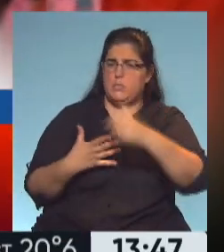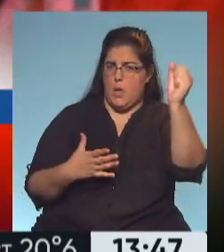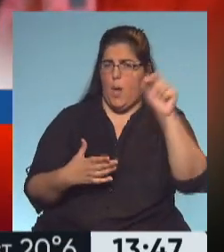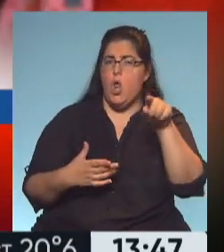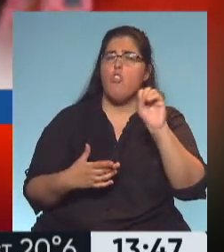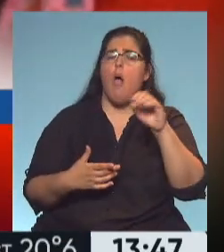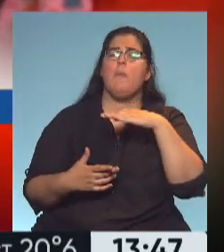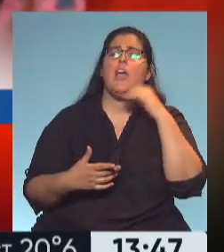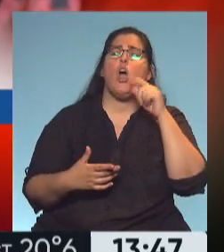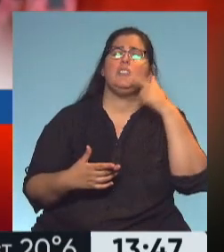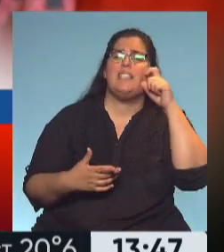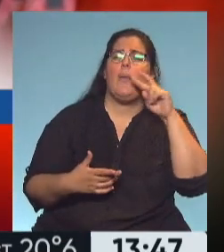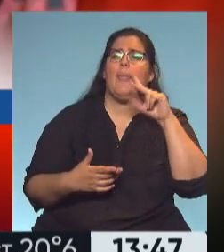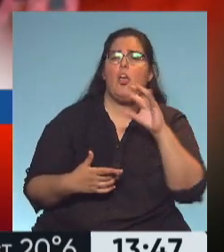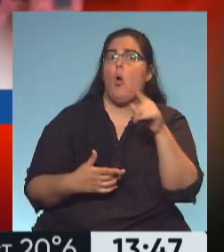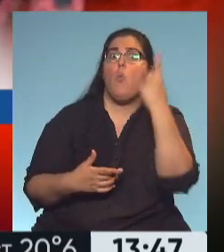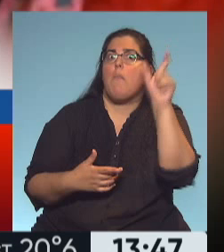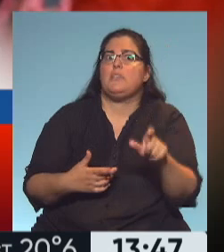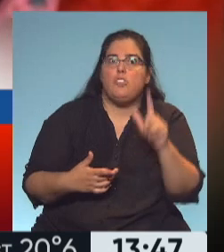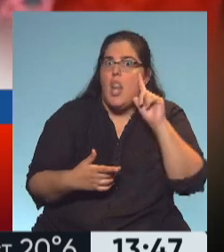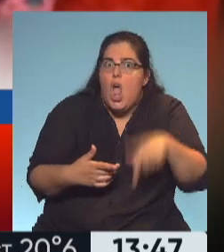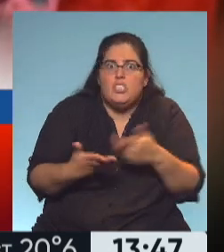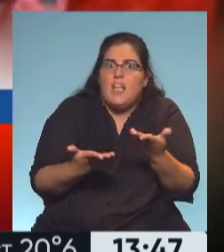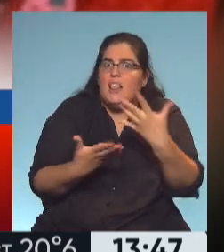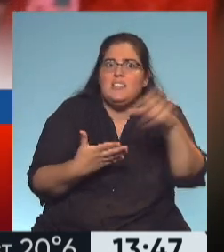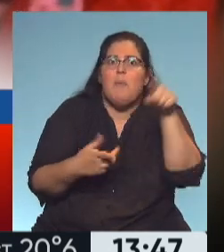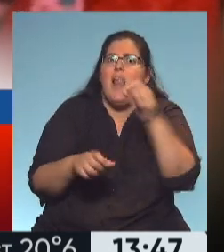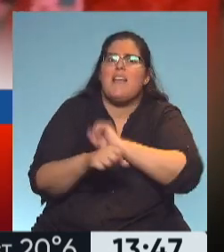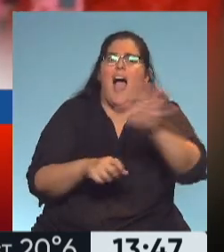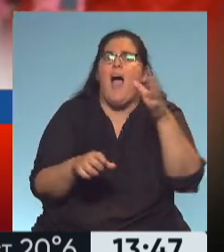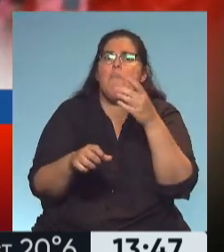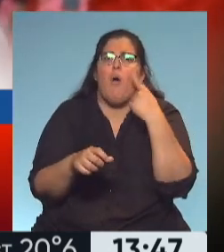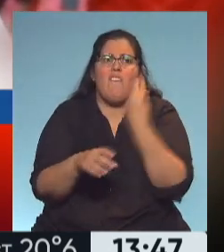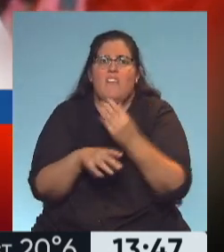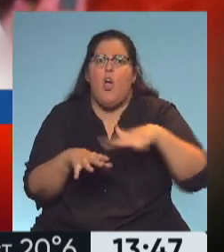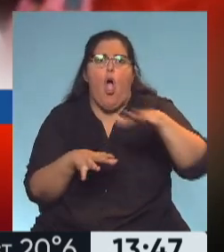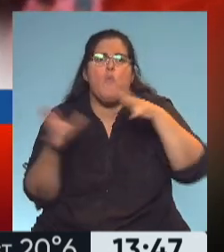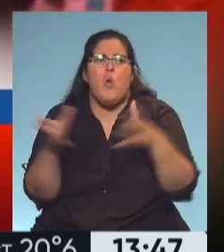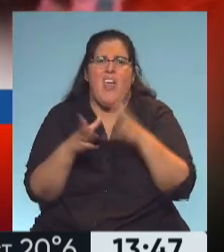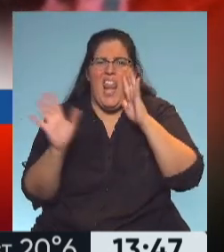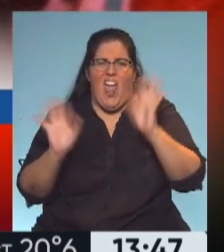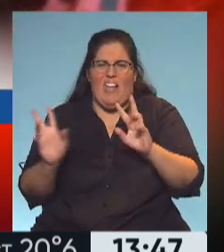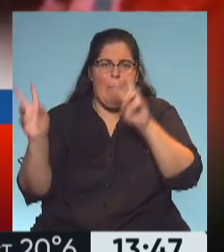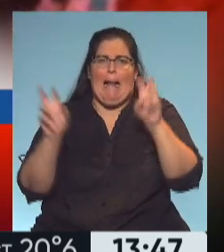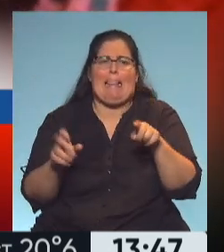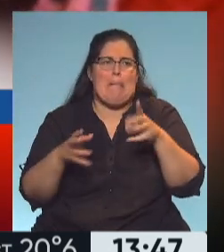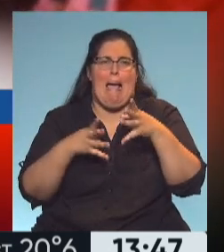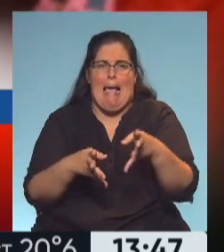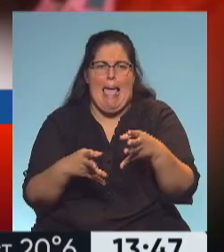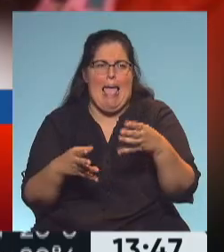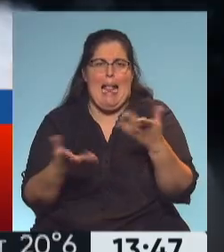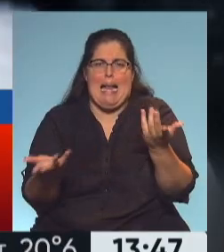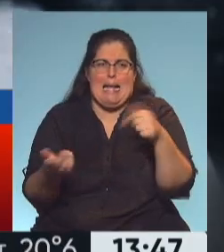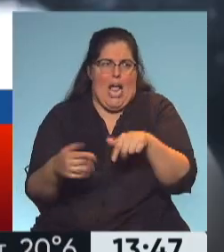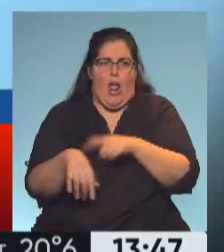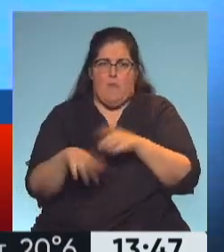José Rico, se lo llevaron a una persona inocente, es un campesino de la comunidad, no tiene nada que ver con la guerra que